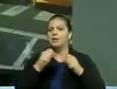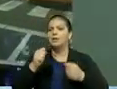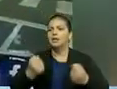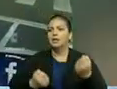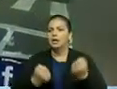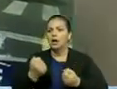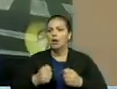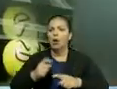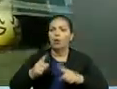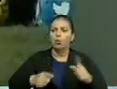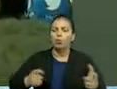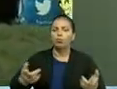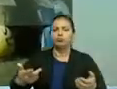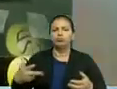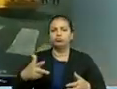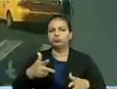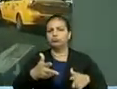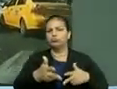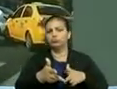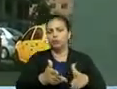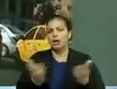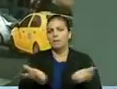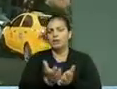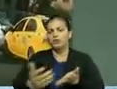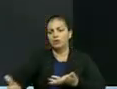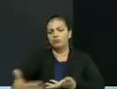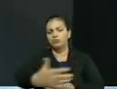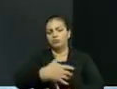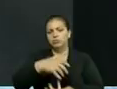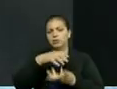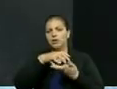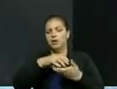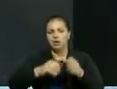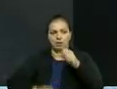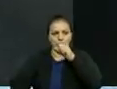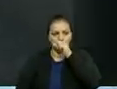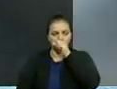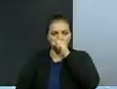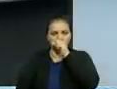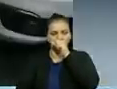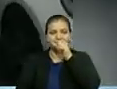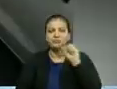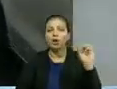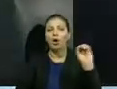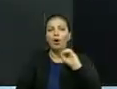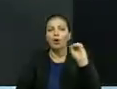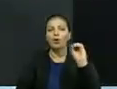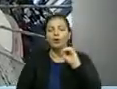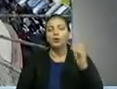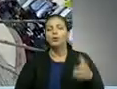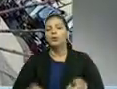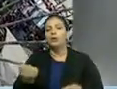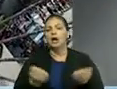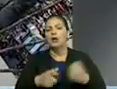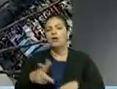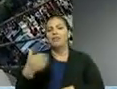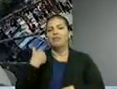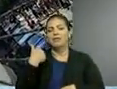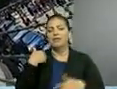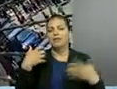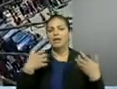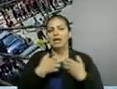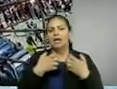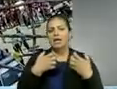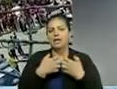los escombros o los equipos, los vehículos con equipos para eliminar